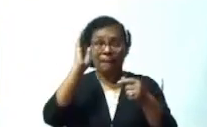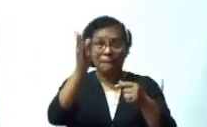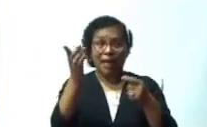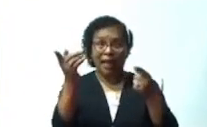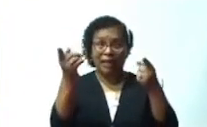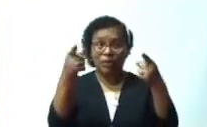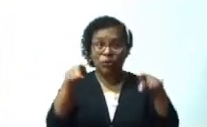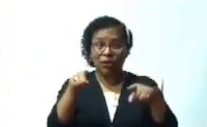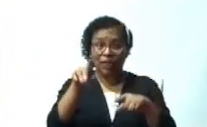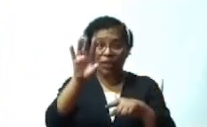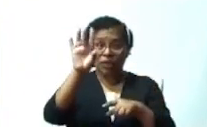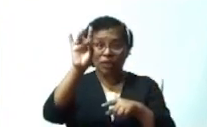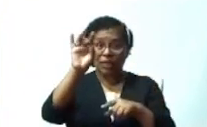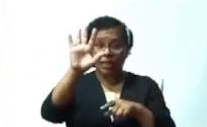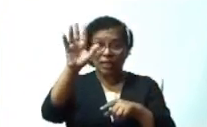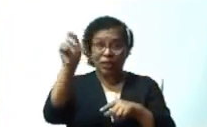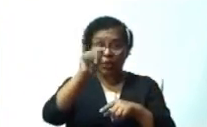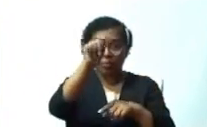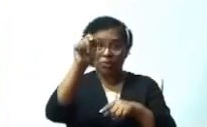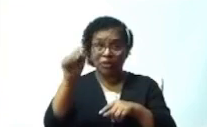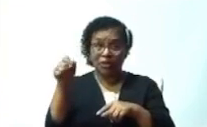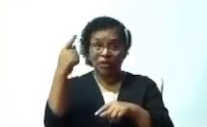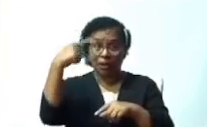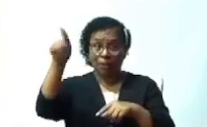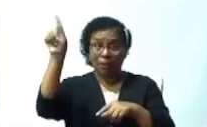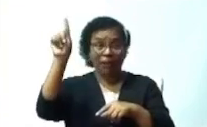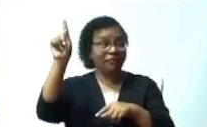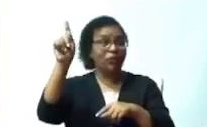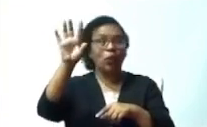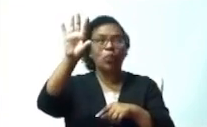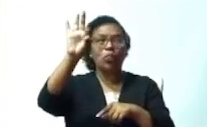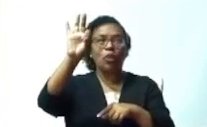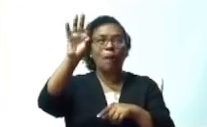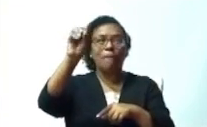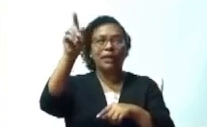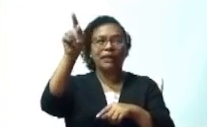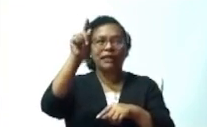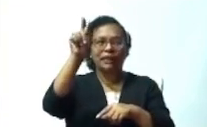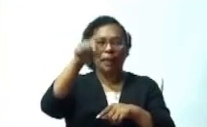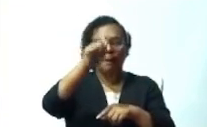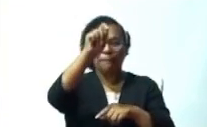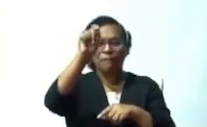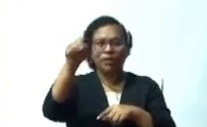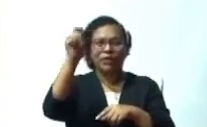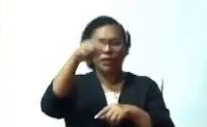de un 90, porque el pueblo dominicano ha decidido, quiere y